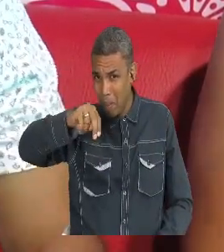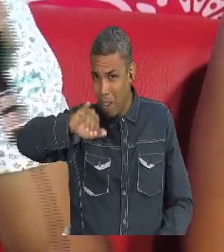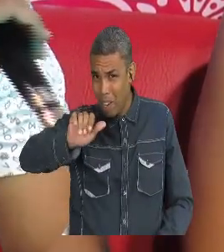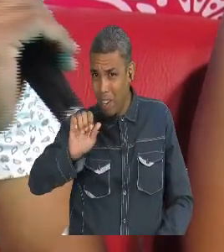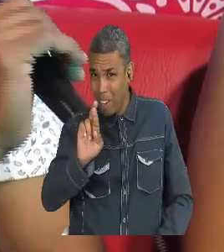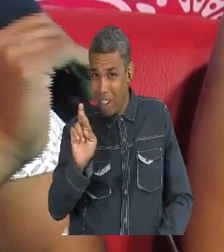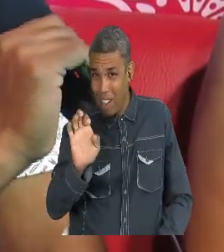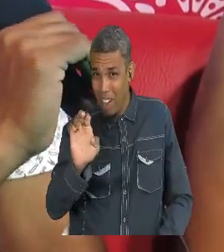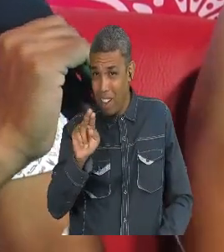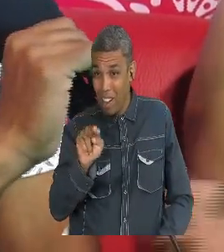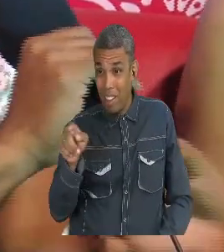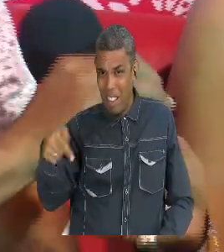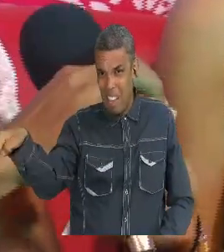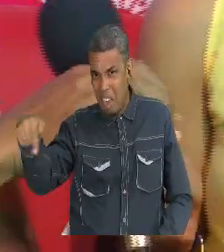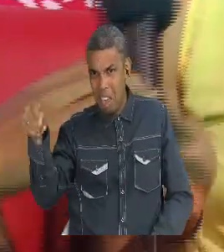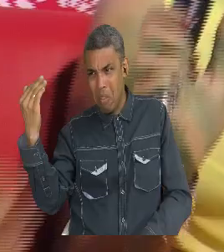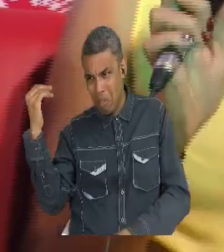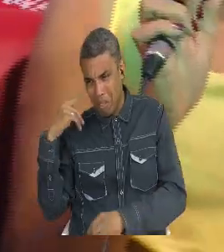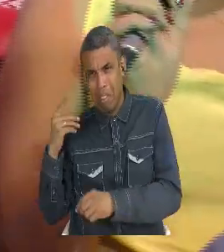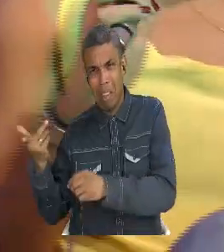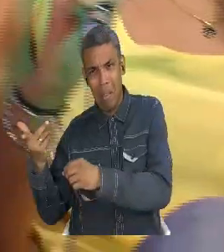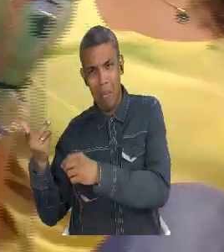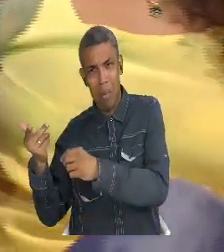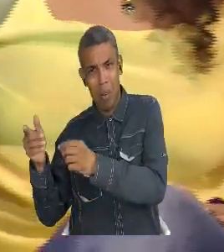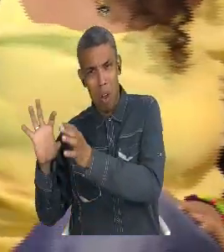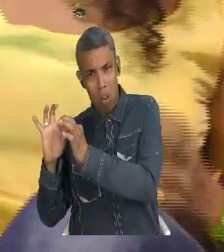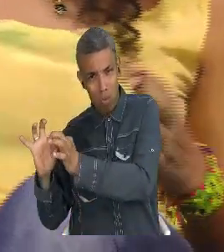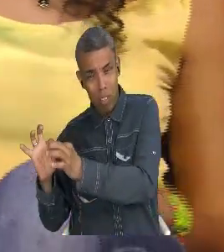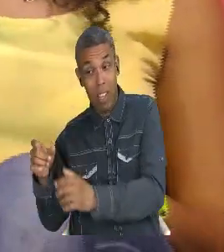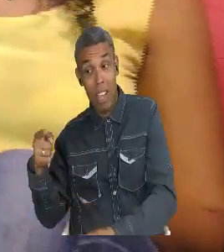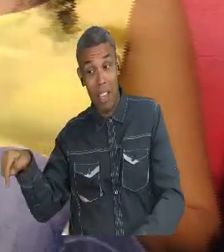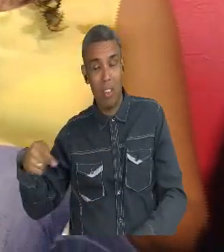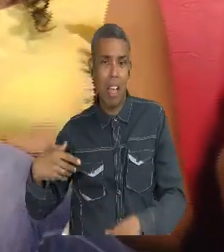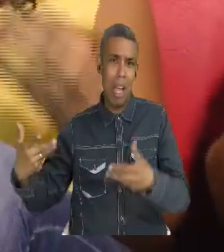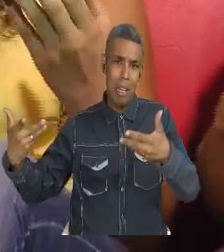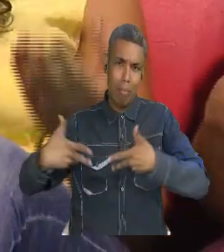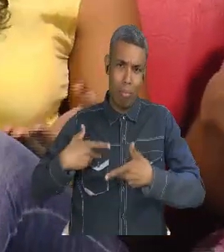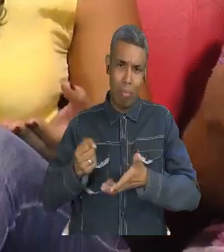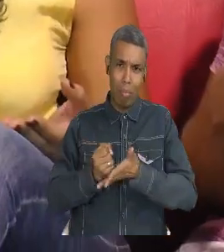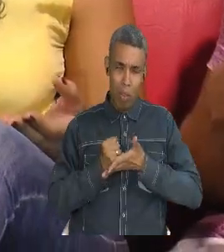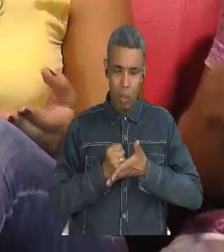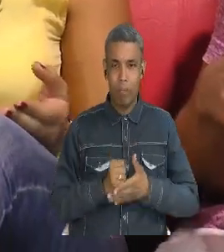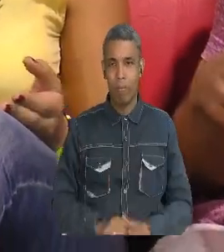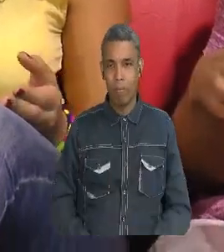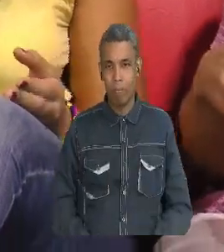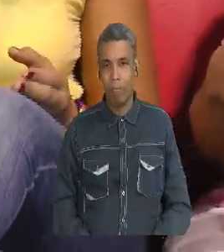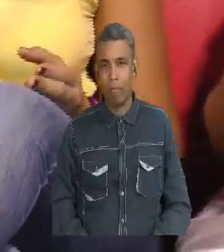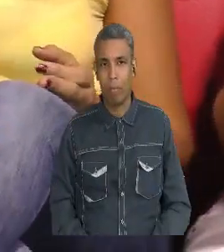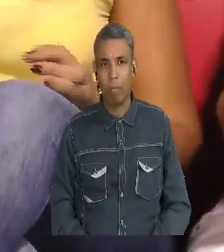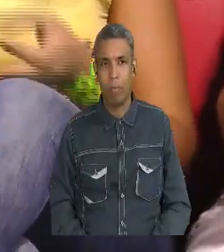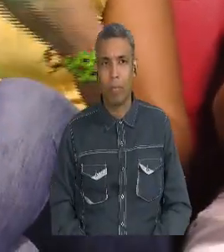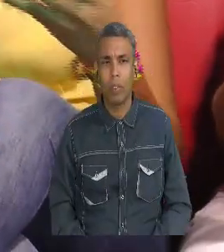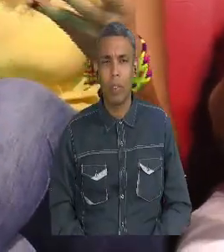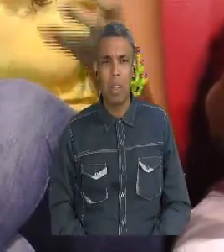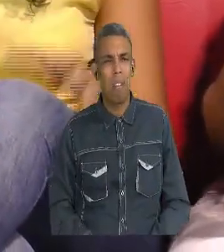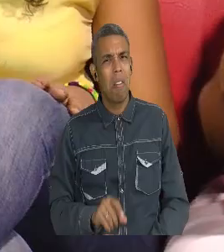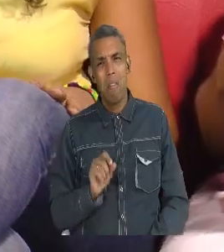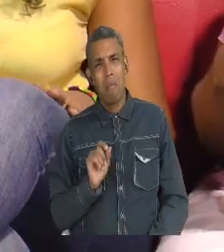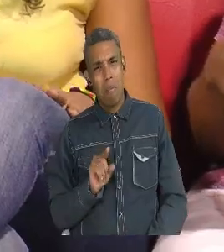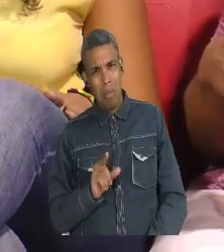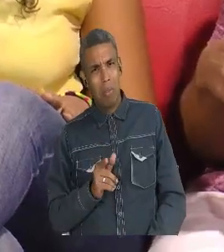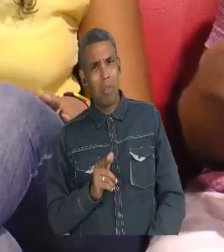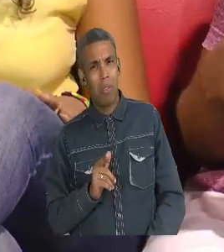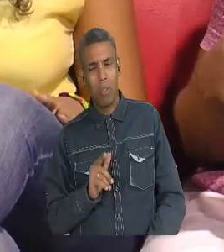regarlo a todos los barranqueños. Hermes, ¿dónde te pueden ubicar si requieren alguna parranda vallenata por